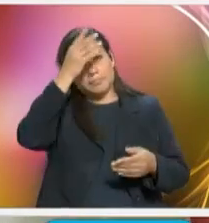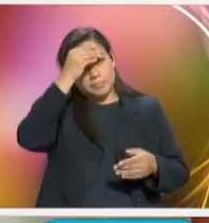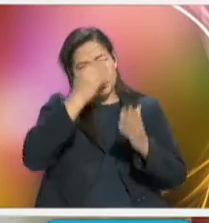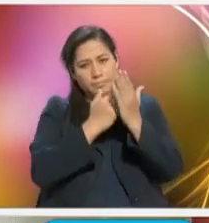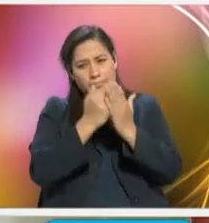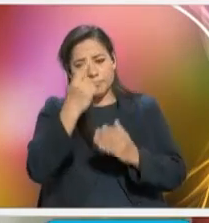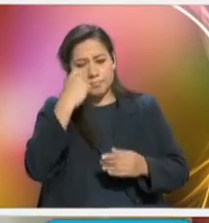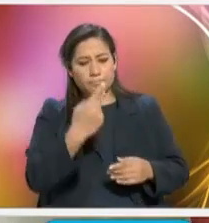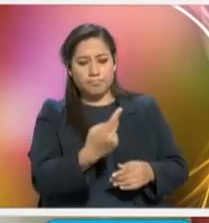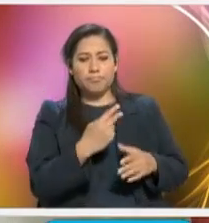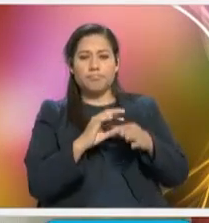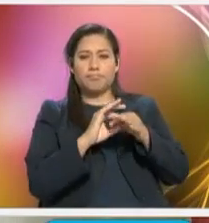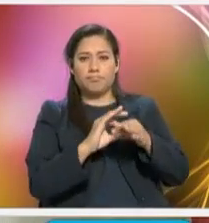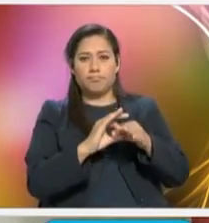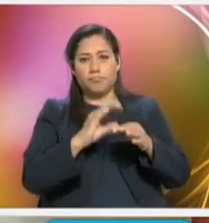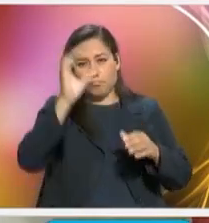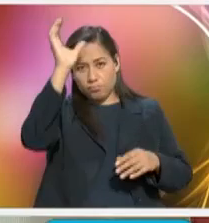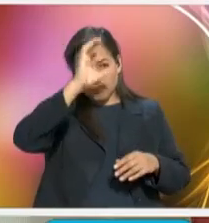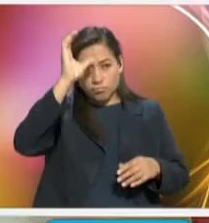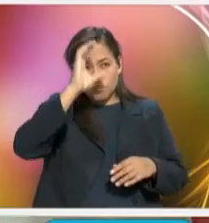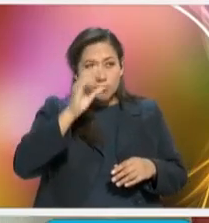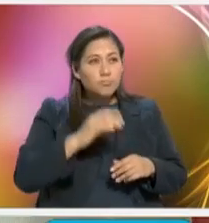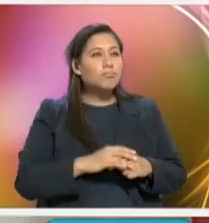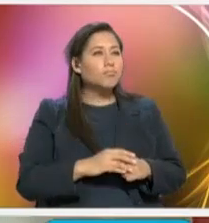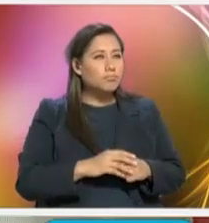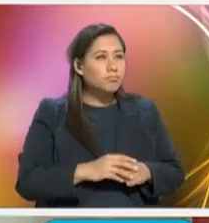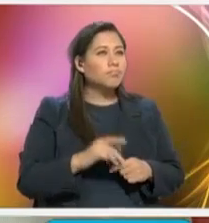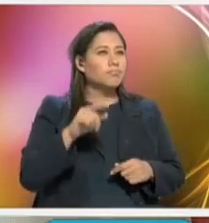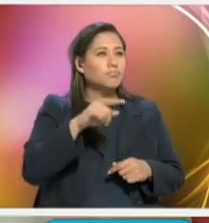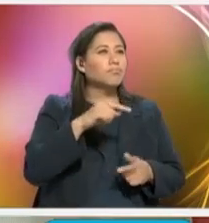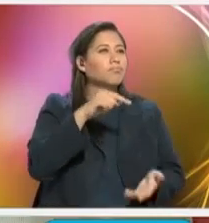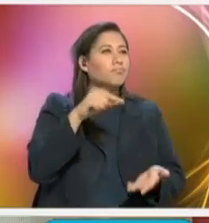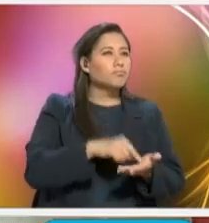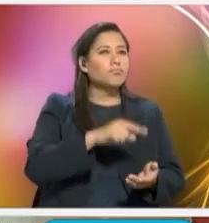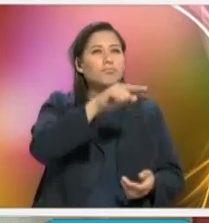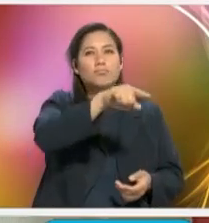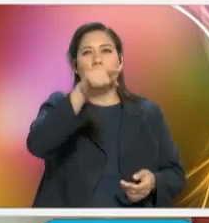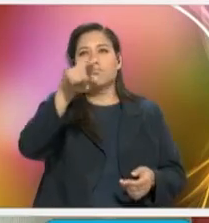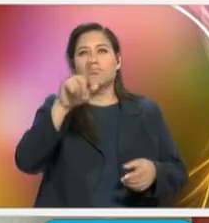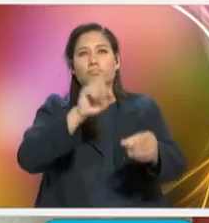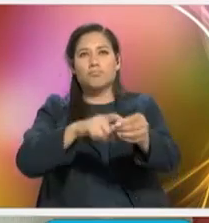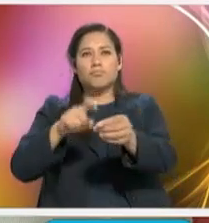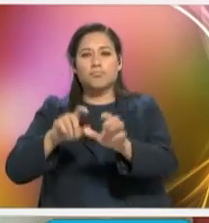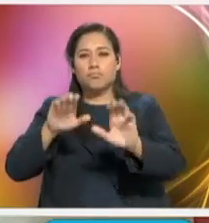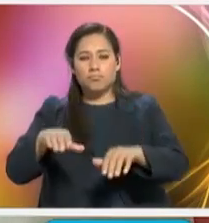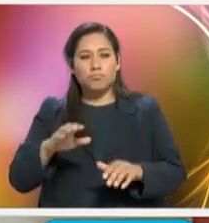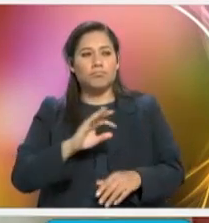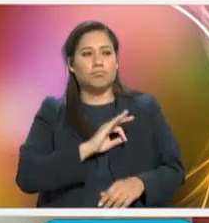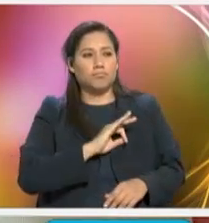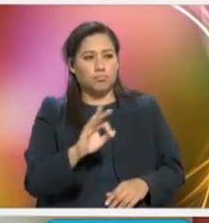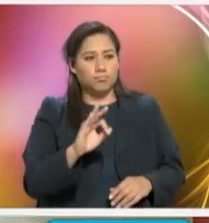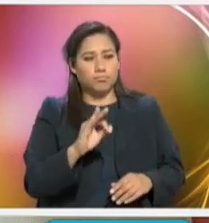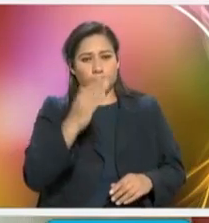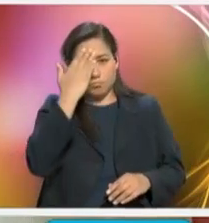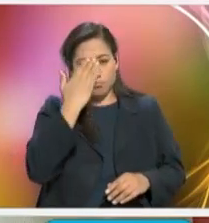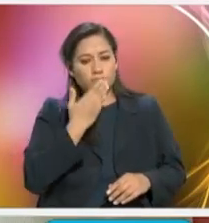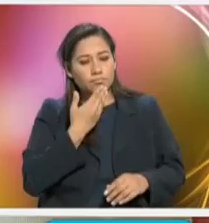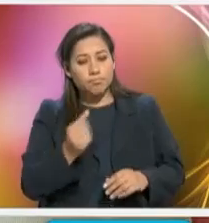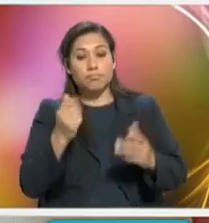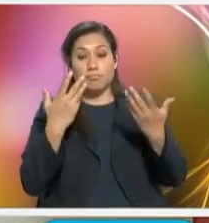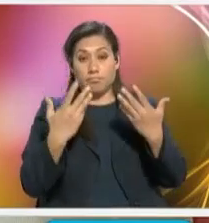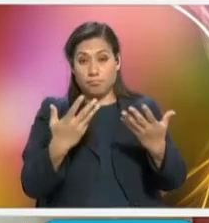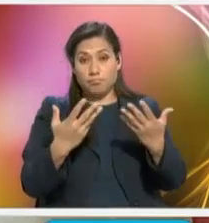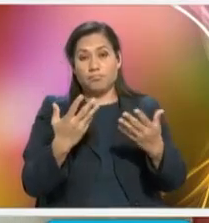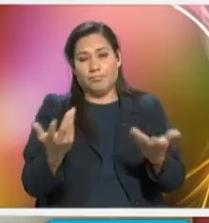para vincularla con la cultura y que ellos tengan espacios de desarrollo en donde puedan ejercer y fortalecer, además de habilidades manuales,